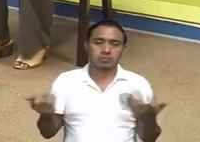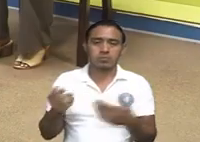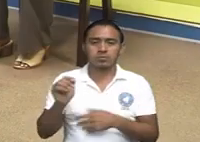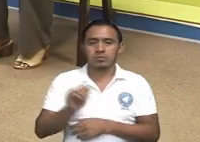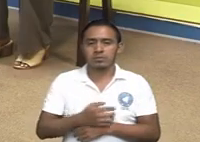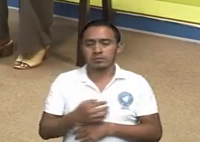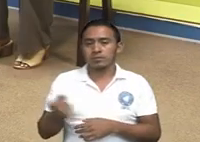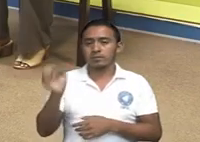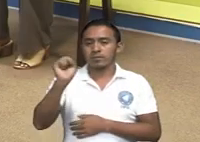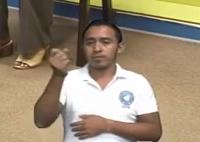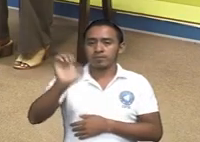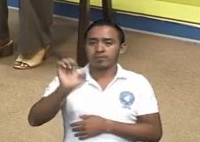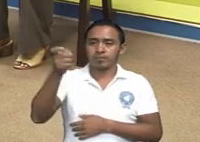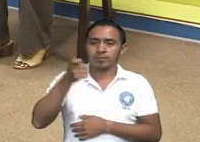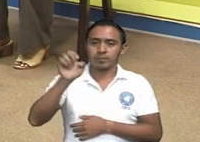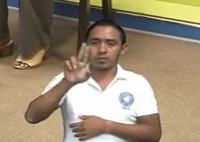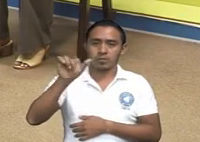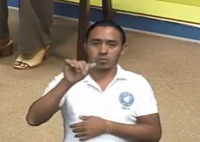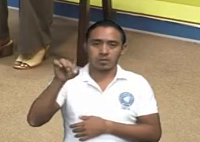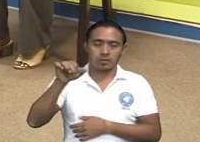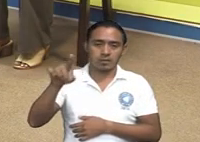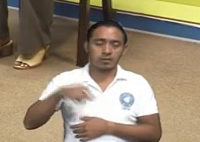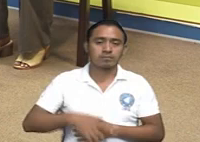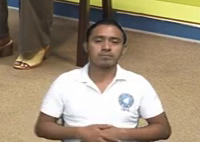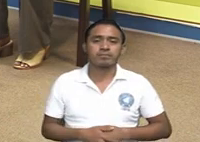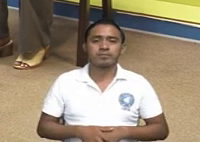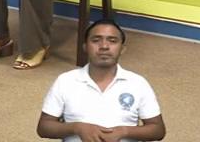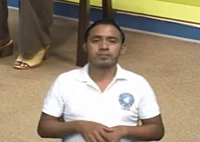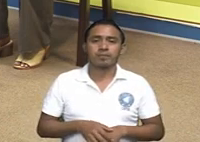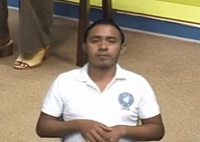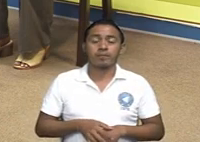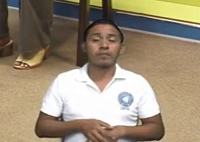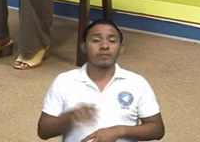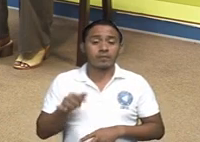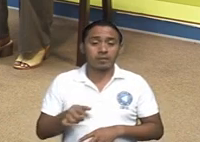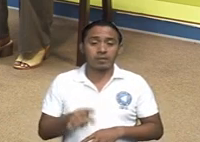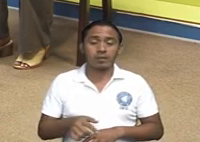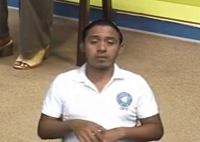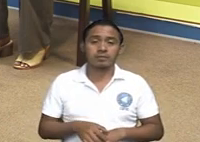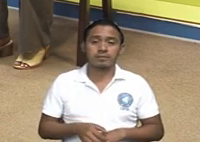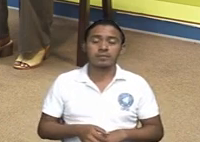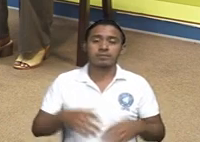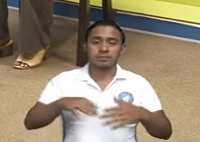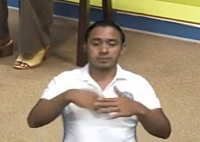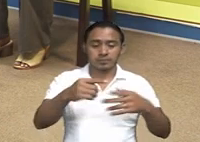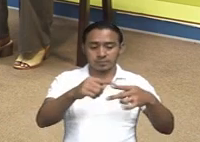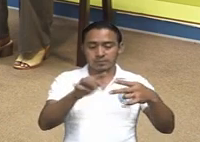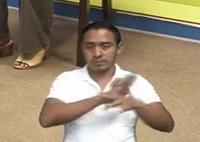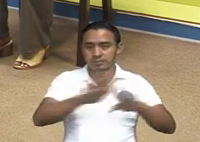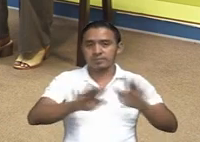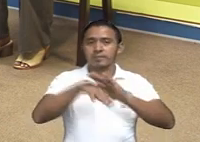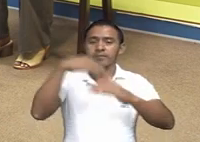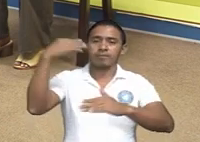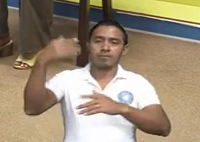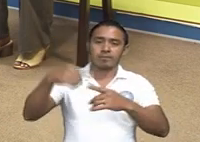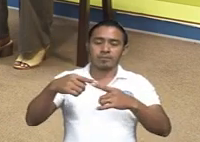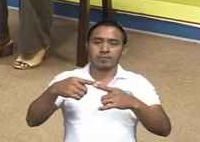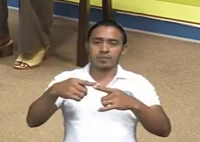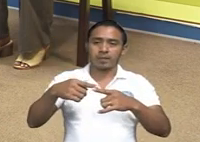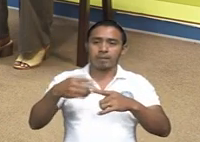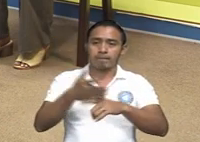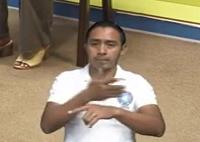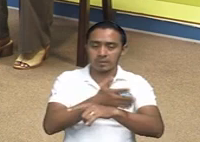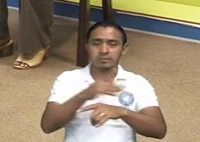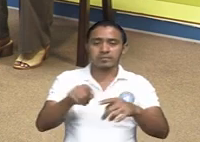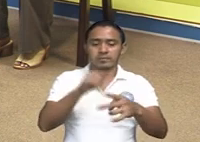su sexualidad, ¿verdad? Entonces, ya esa etapa, ya vamos a la etapa preescolar después. Primero es la etapa